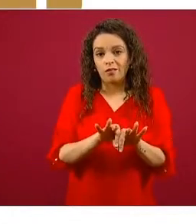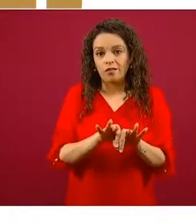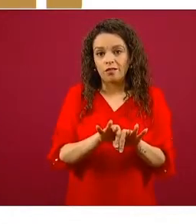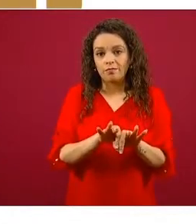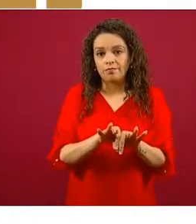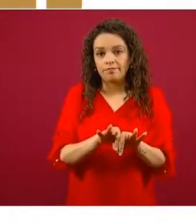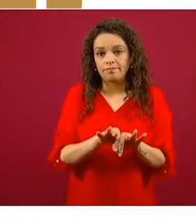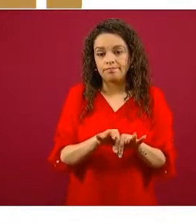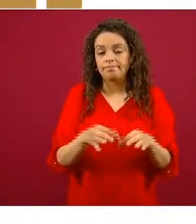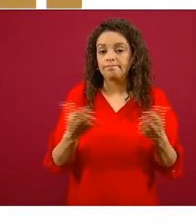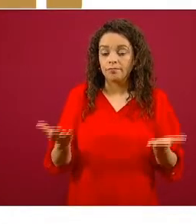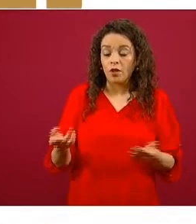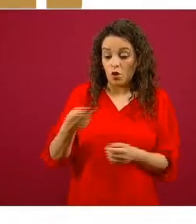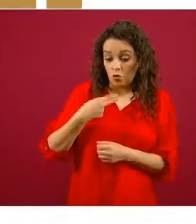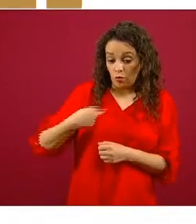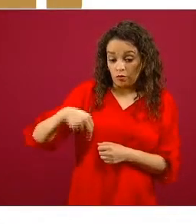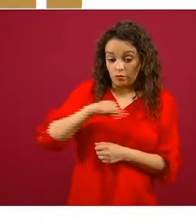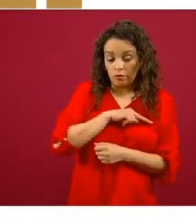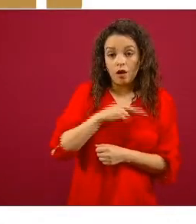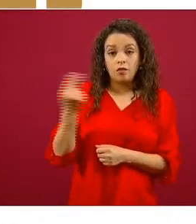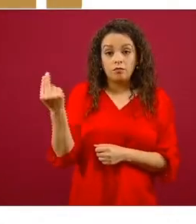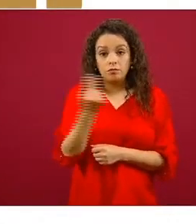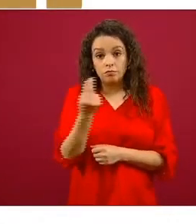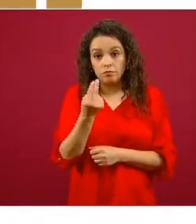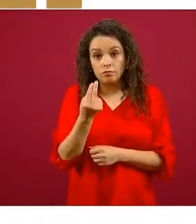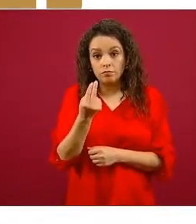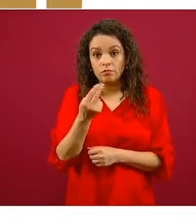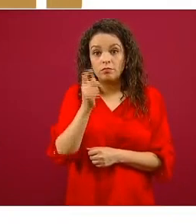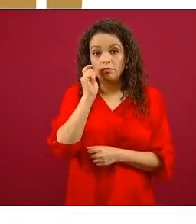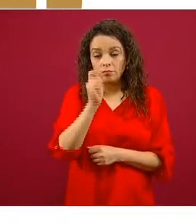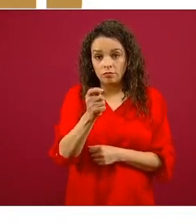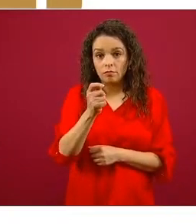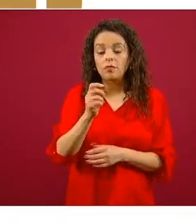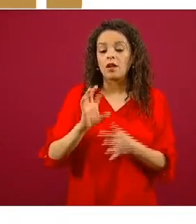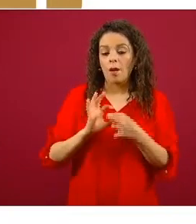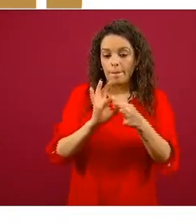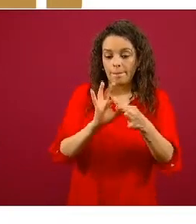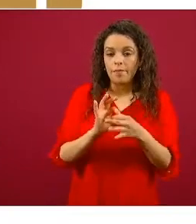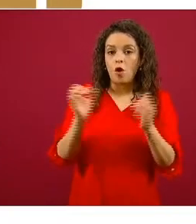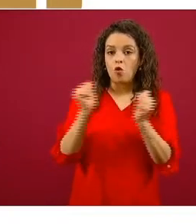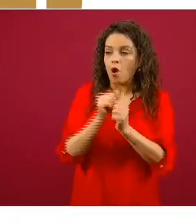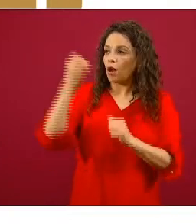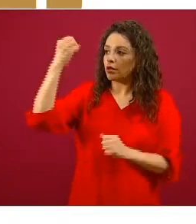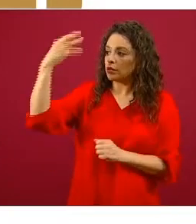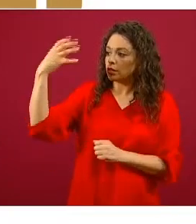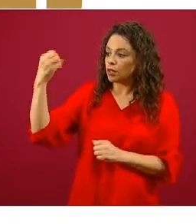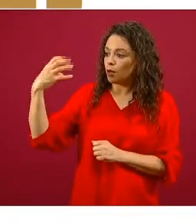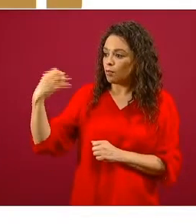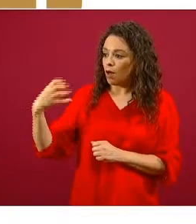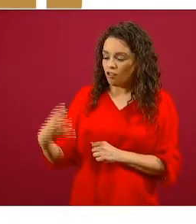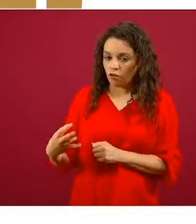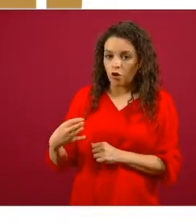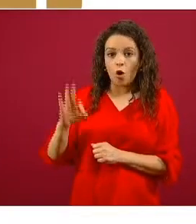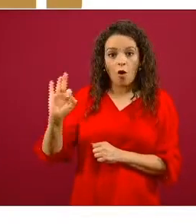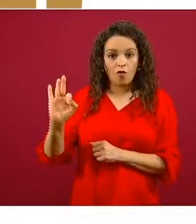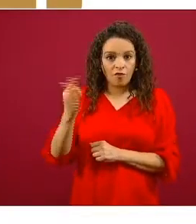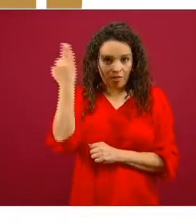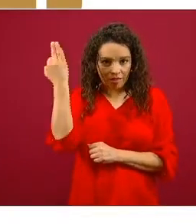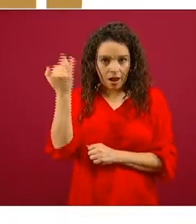nosotros vamos a tener que trabajar de la mano con el semáforo federal y los semáforos estatales para